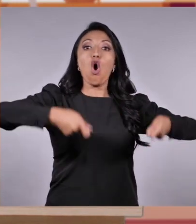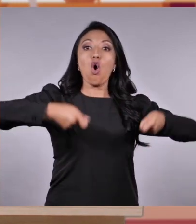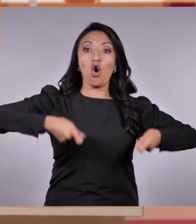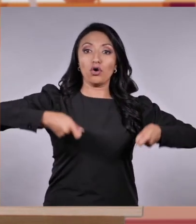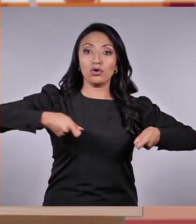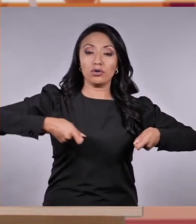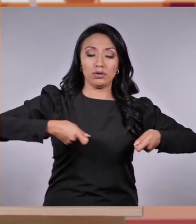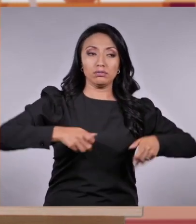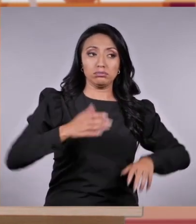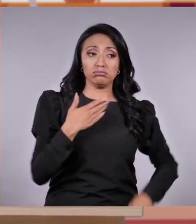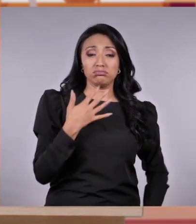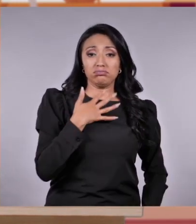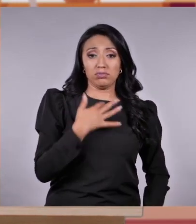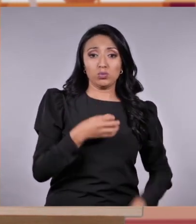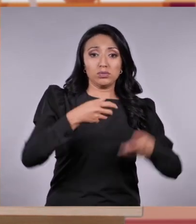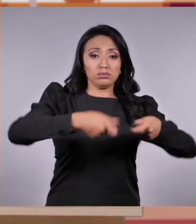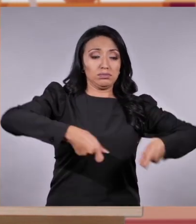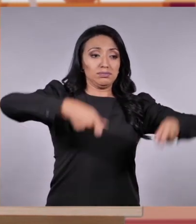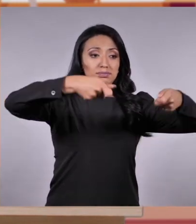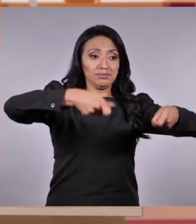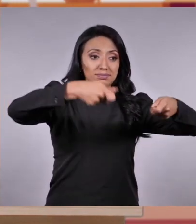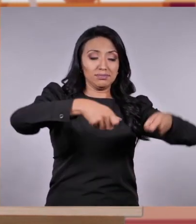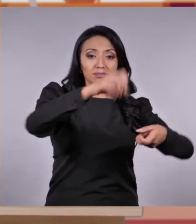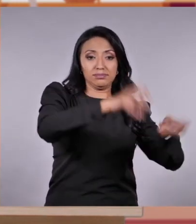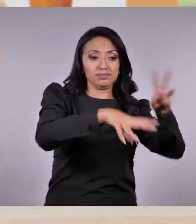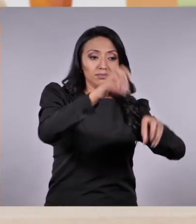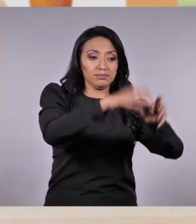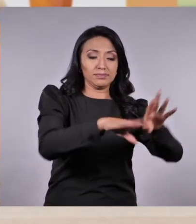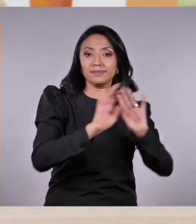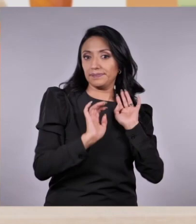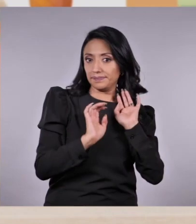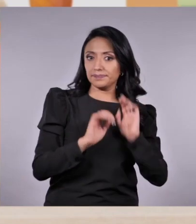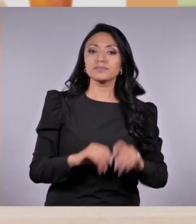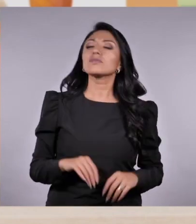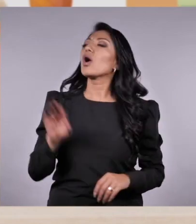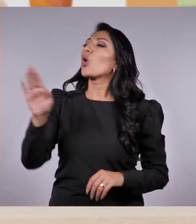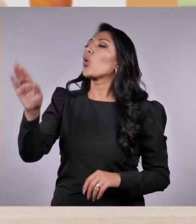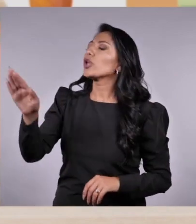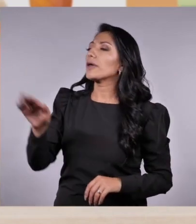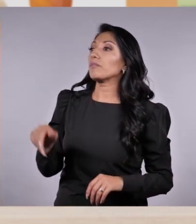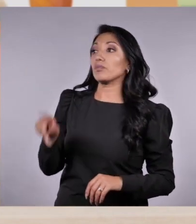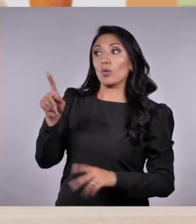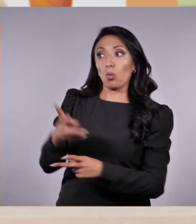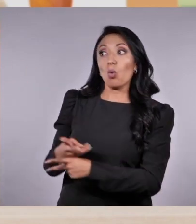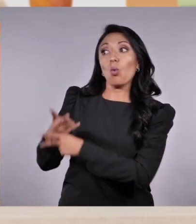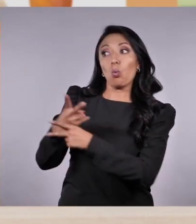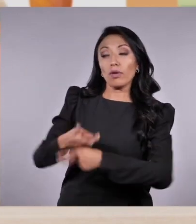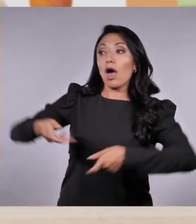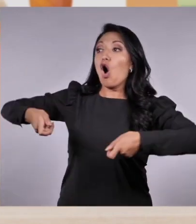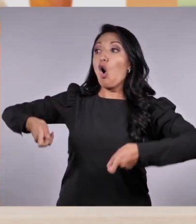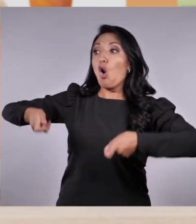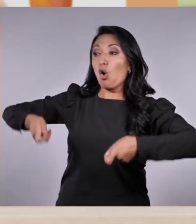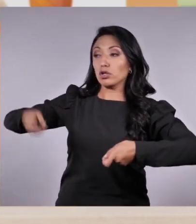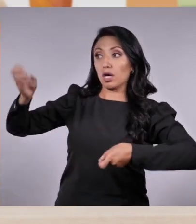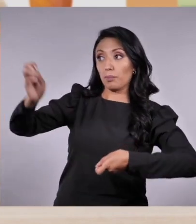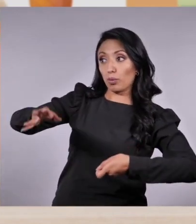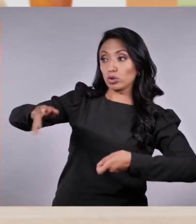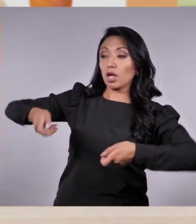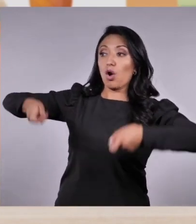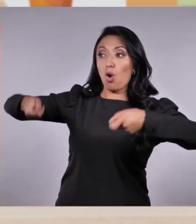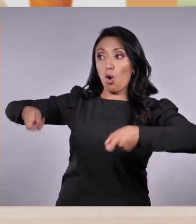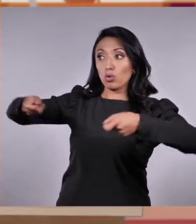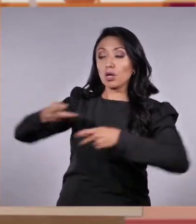me gusta el choclo entero, así que el resto lo vamos a poner enterito. ¡Ana! Dime. Con mucho cuidado pondrás la olla